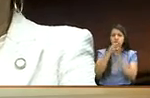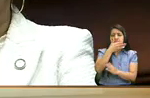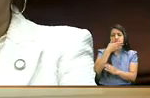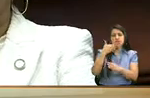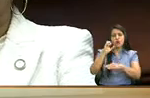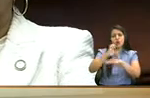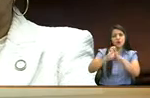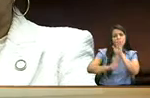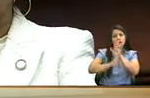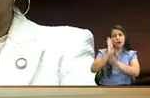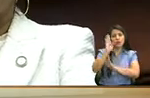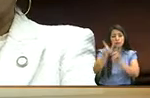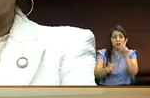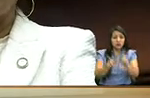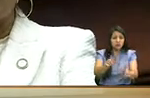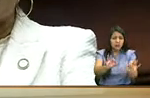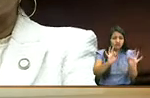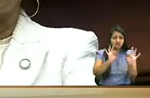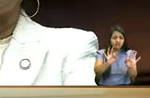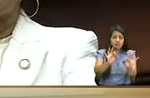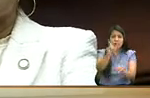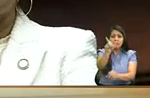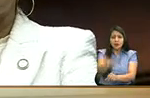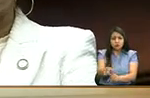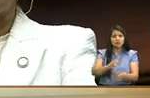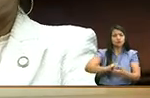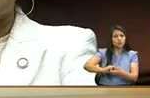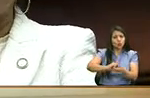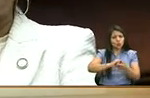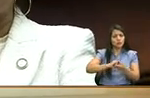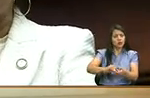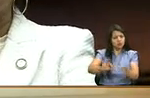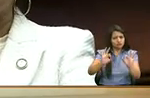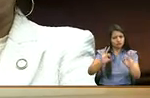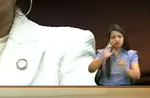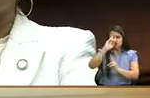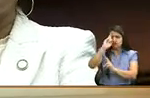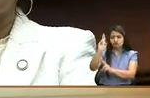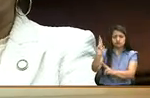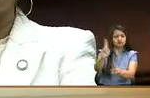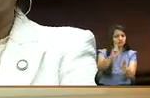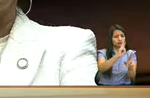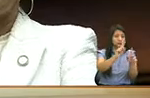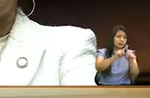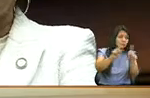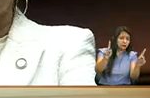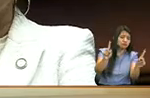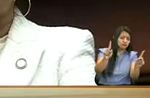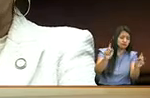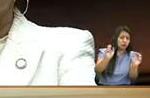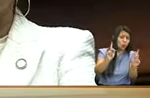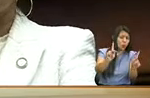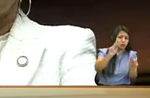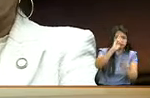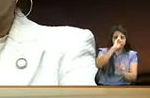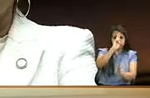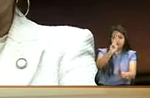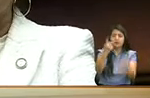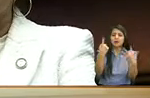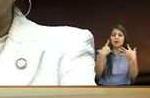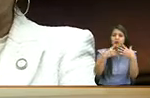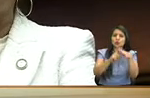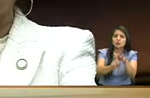con mejores personas. Personas solidarias, respetuosas de las diferencias, inclusivas,